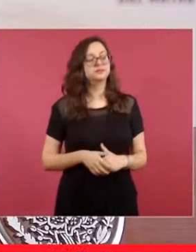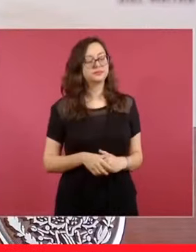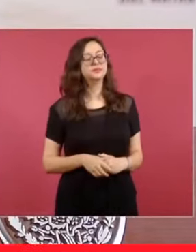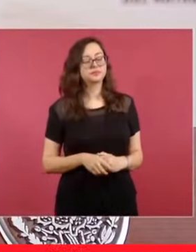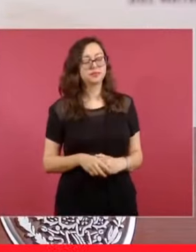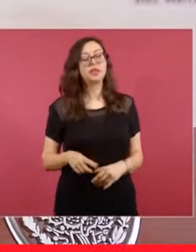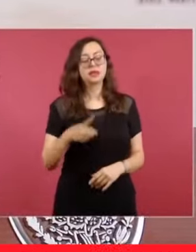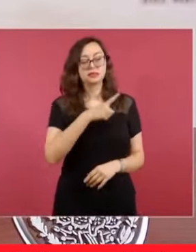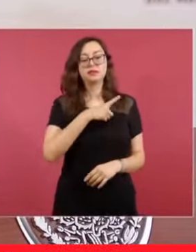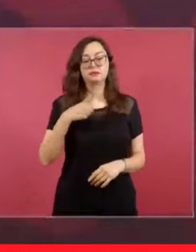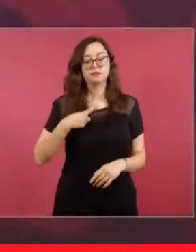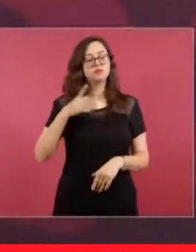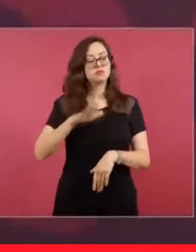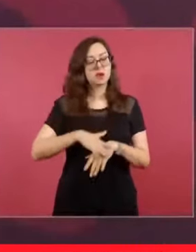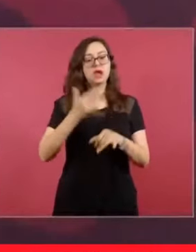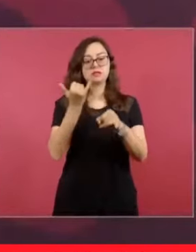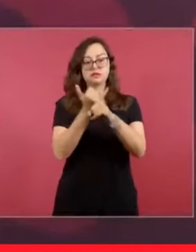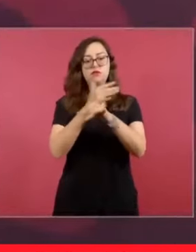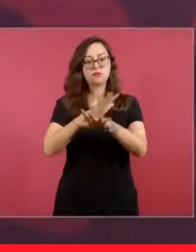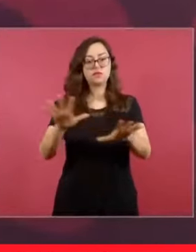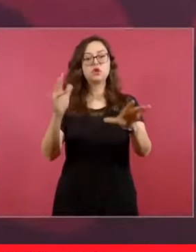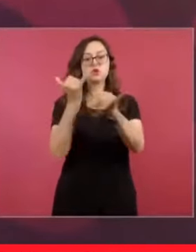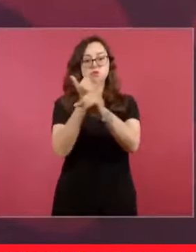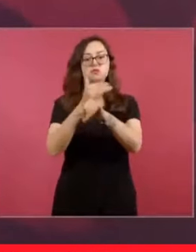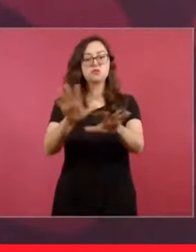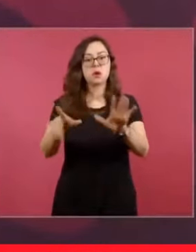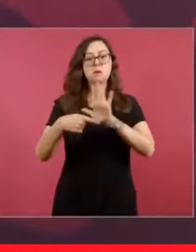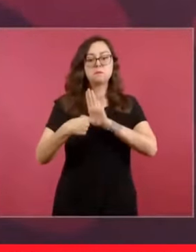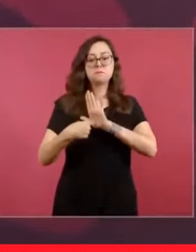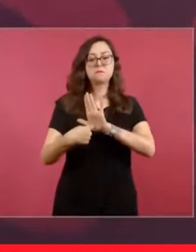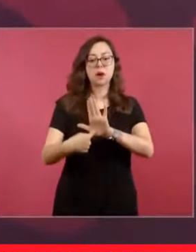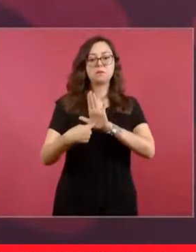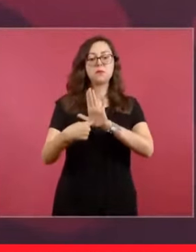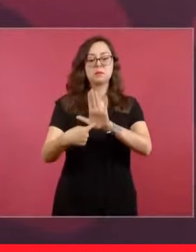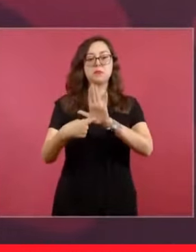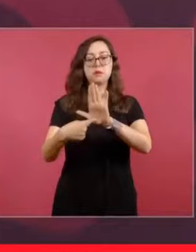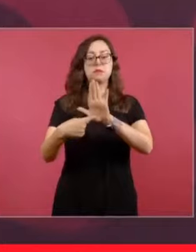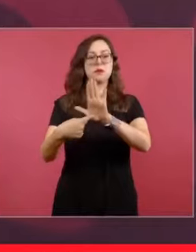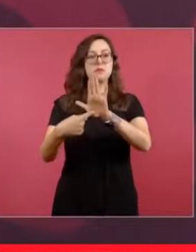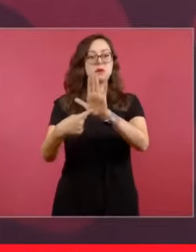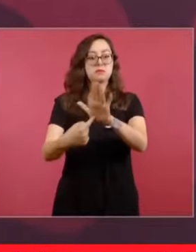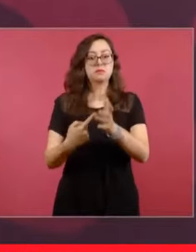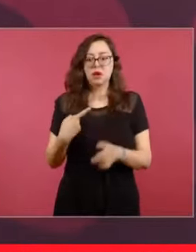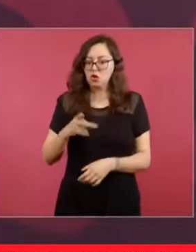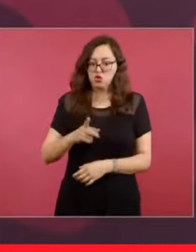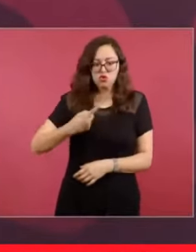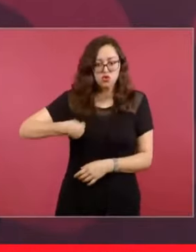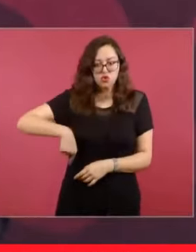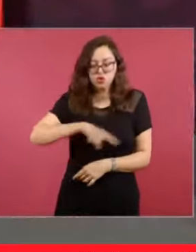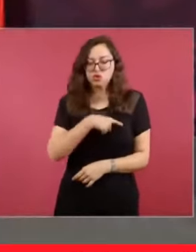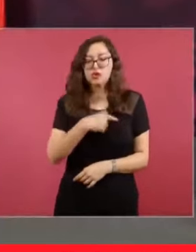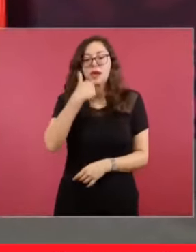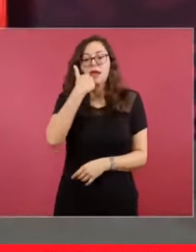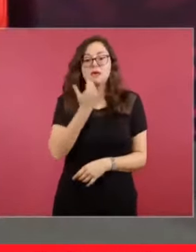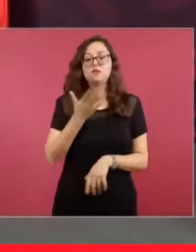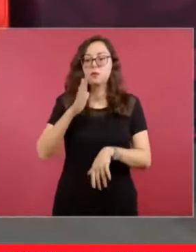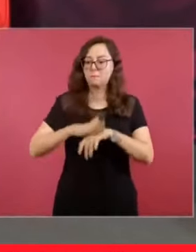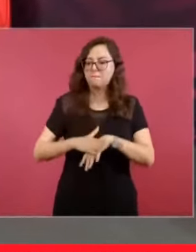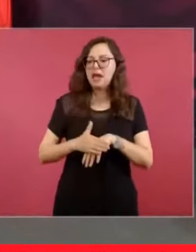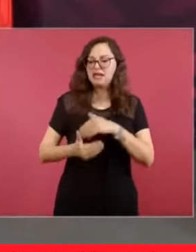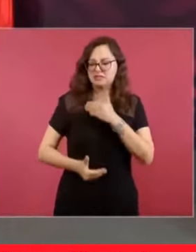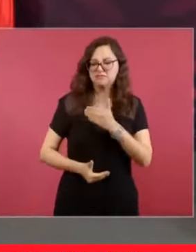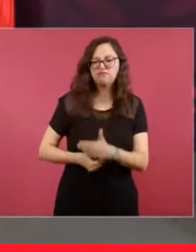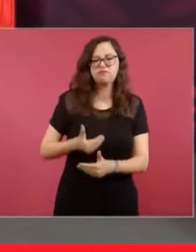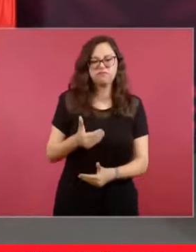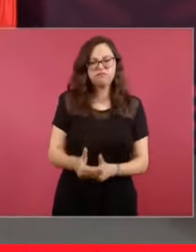pasa que estamos esperando avanzar avanzar más